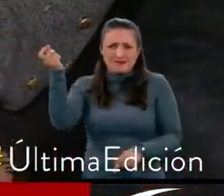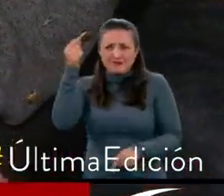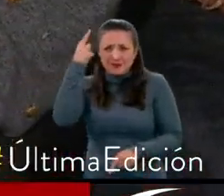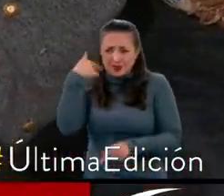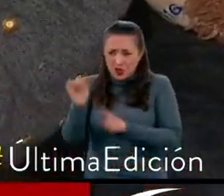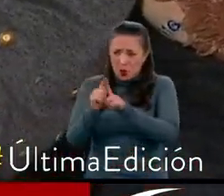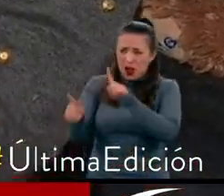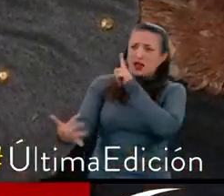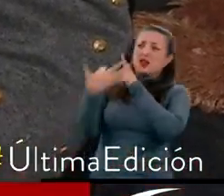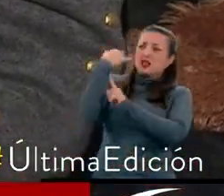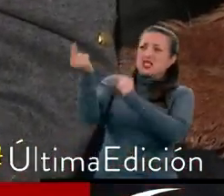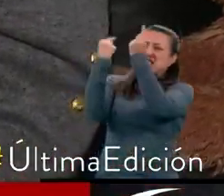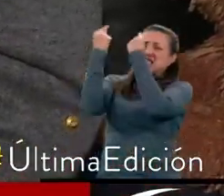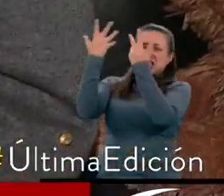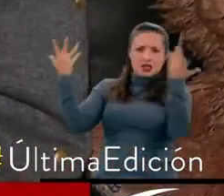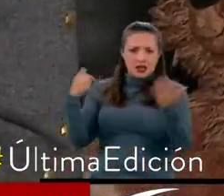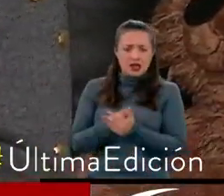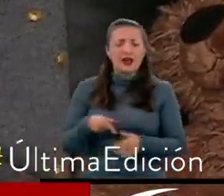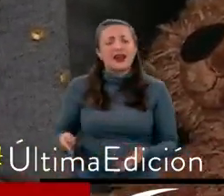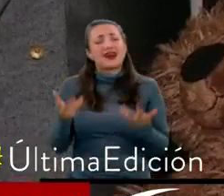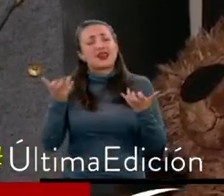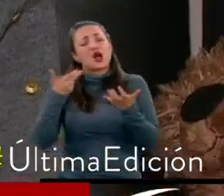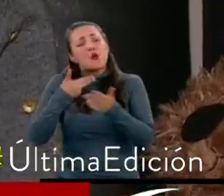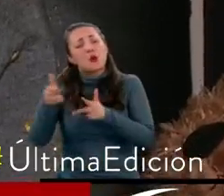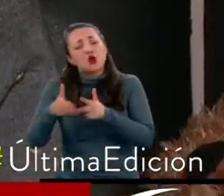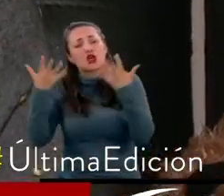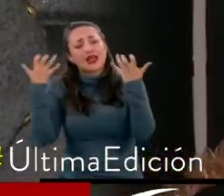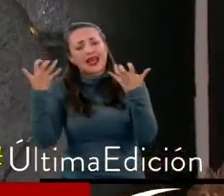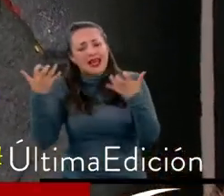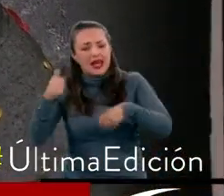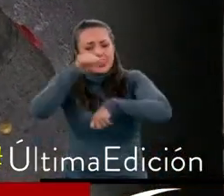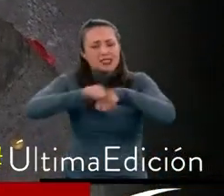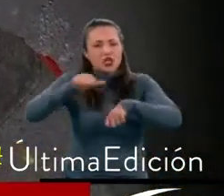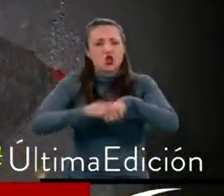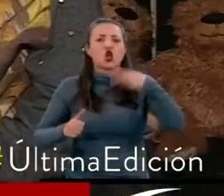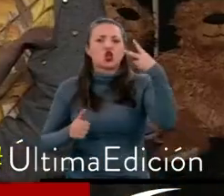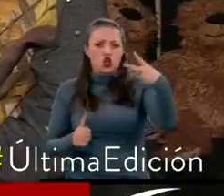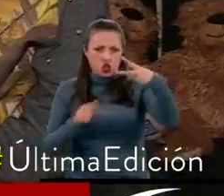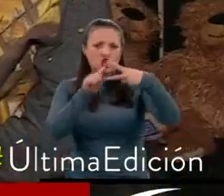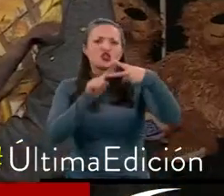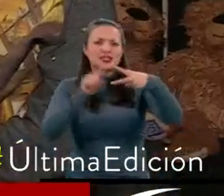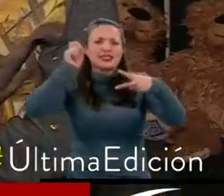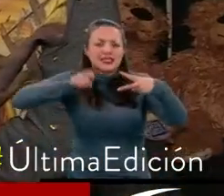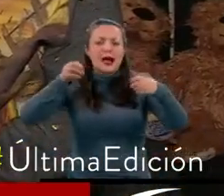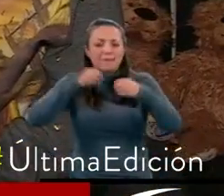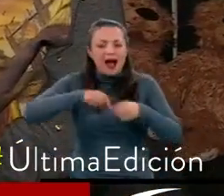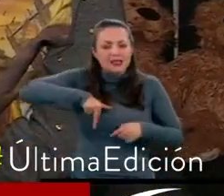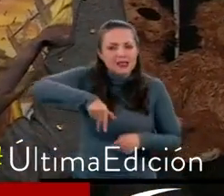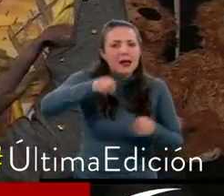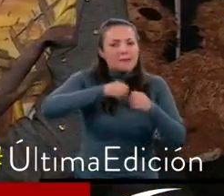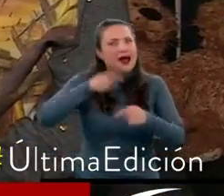tener pronto la programación de dos cirugías para poder caminar mejor y otras alternativas para seguir adelante con sus estudios.